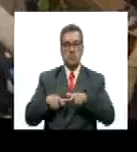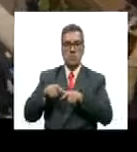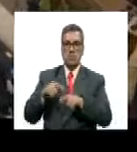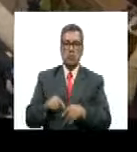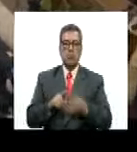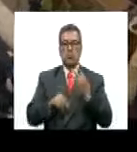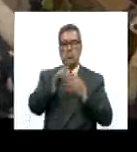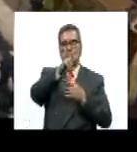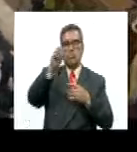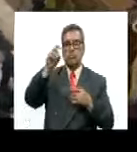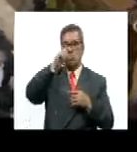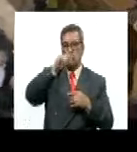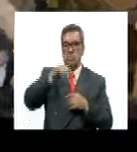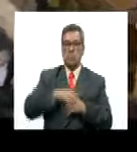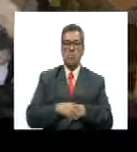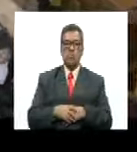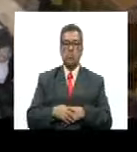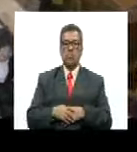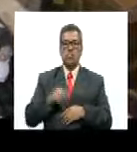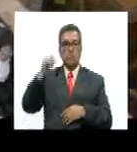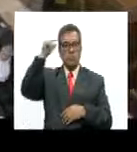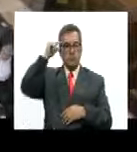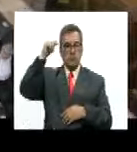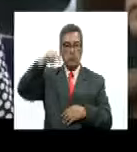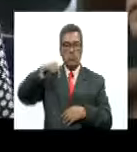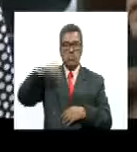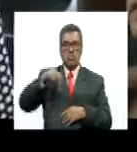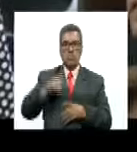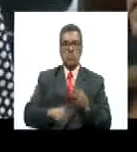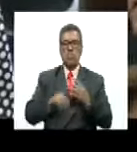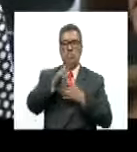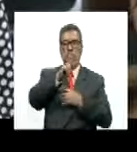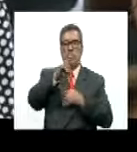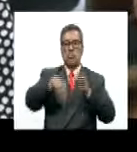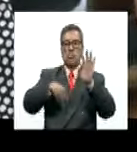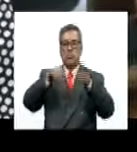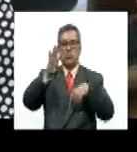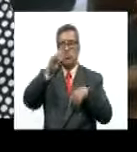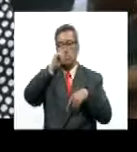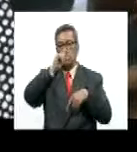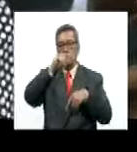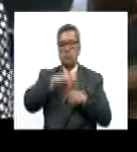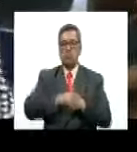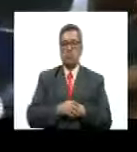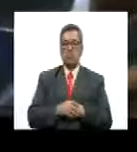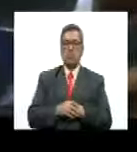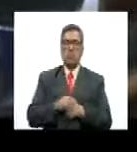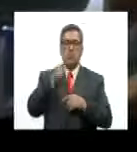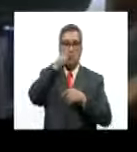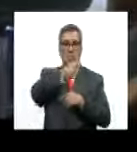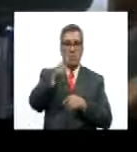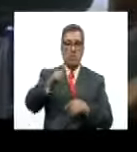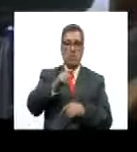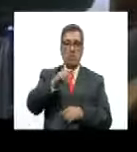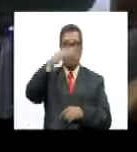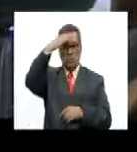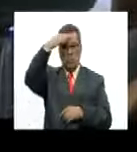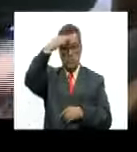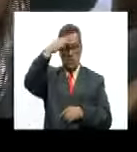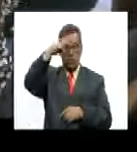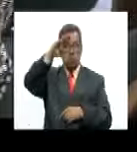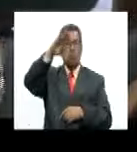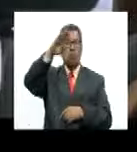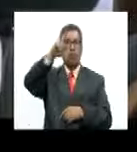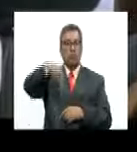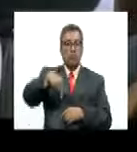hace más de 200 años, hoy, hace 214 años, el pueblo mexicano también elevó